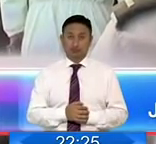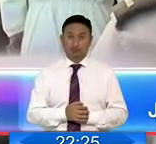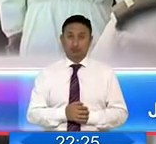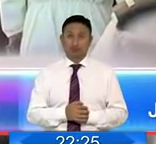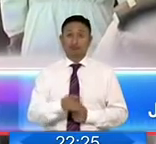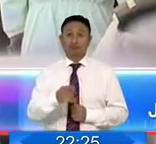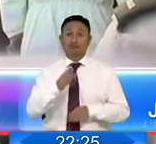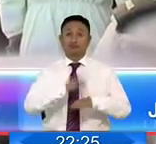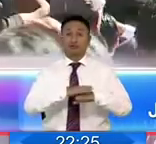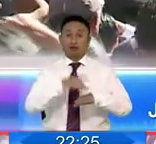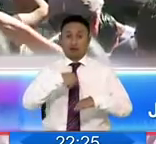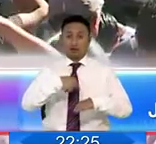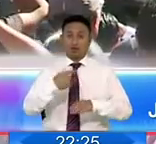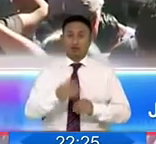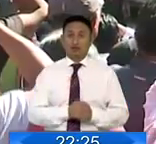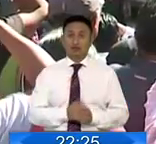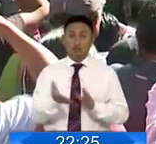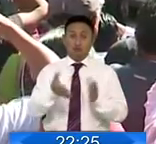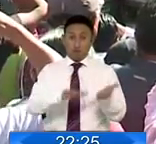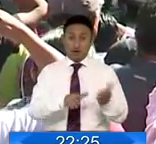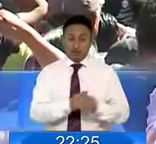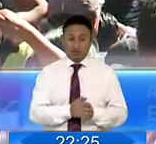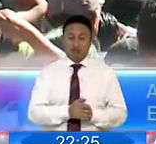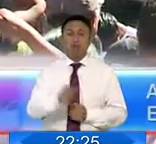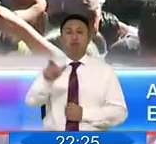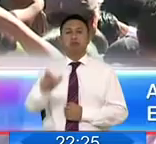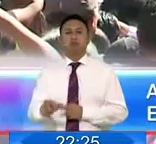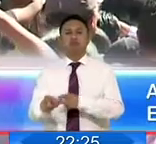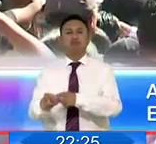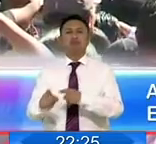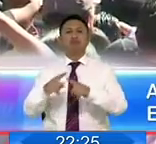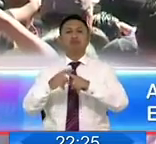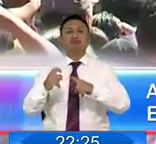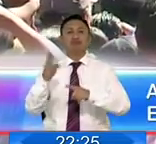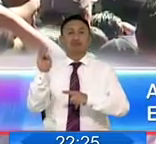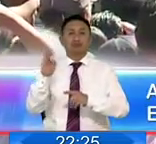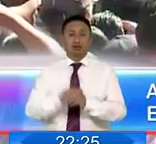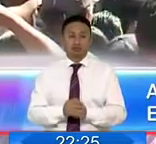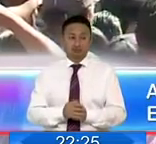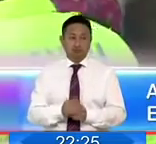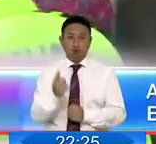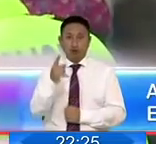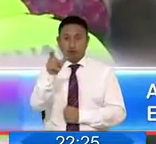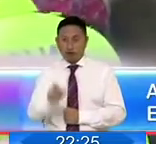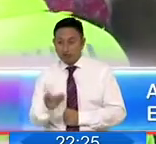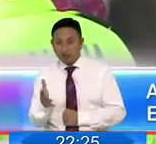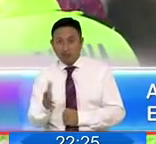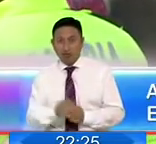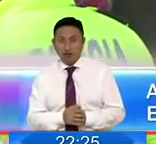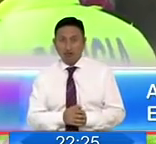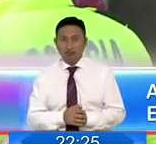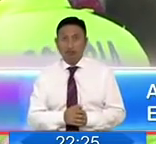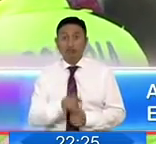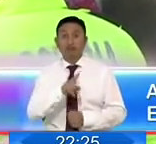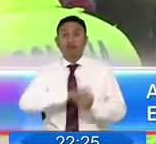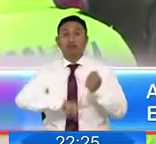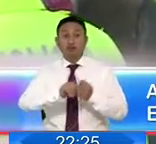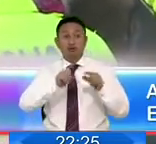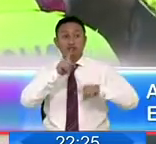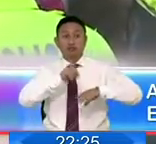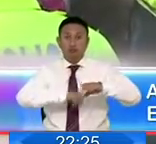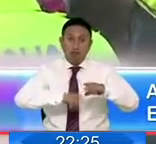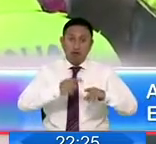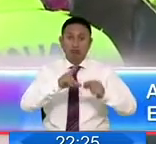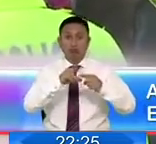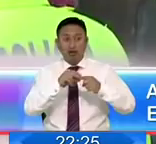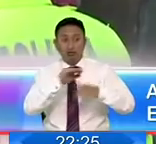causa de la muerte. Supuestamente el agresor sería su conviviente, es el único que no apareció en la escena, mientras hijos, hermanos, primos, en